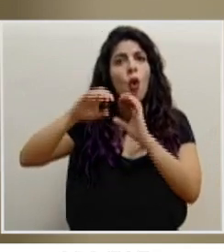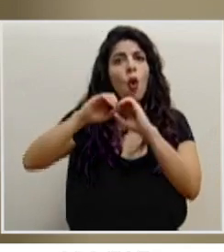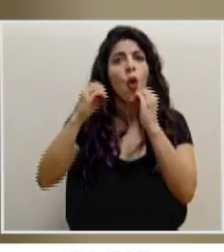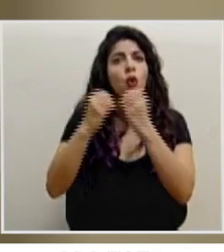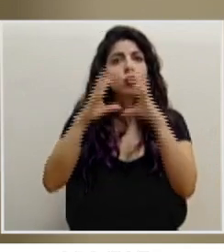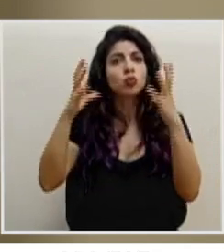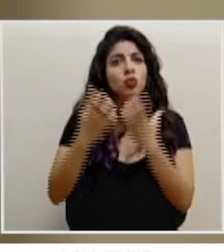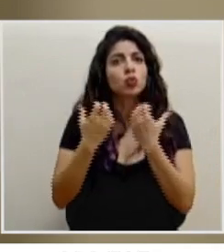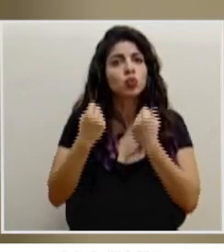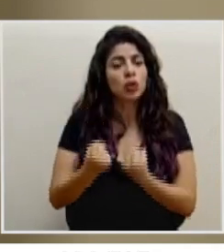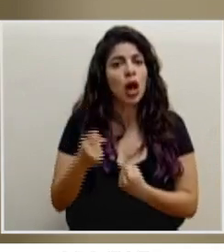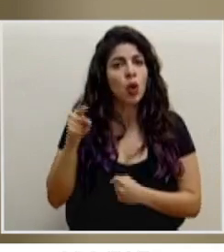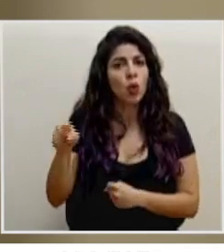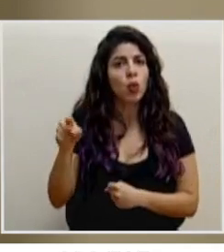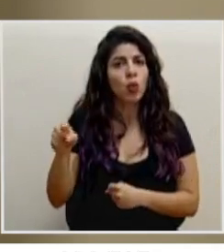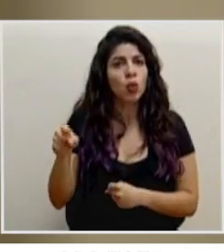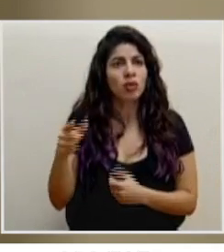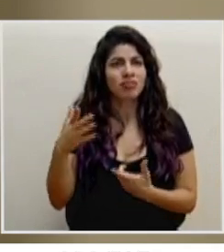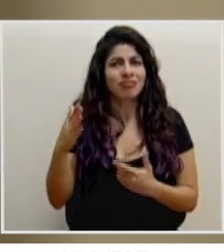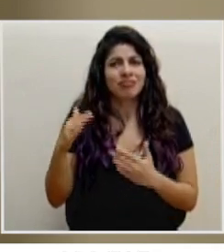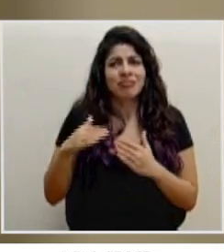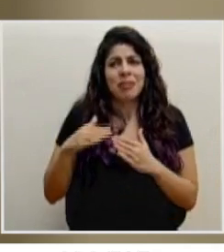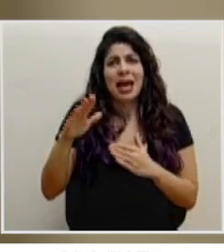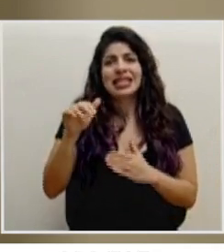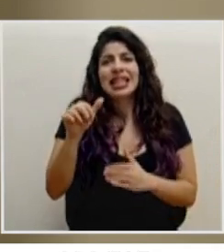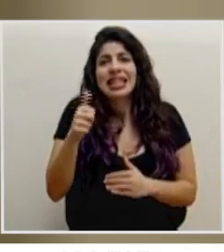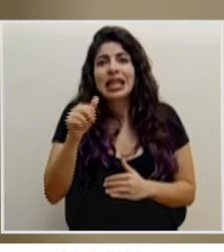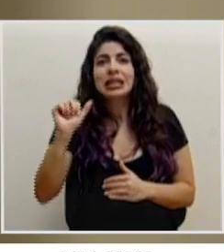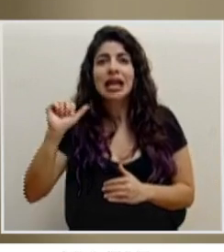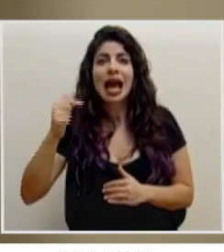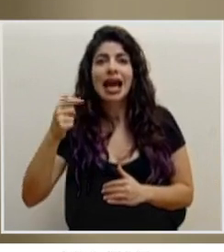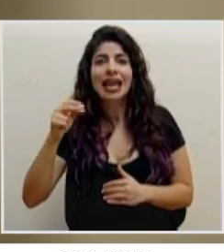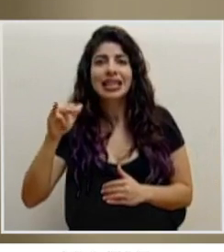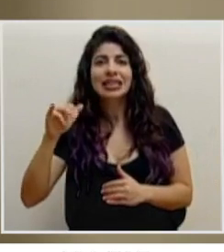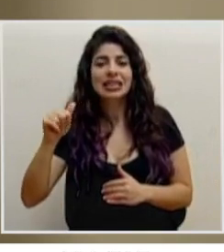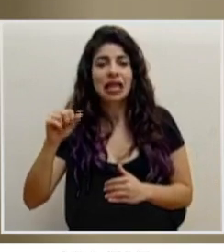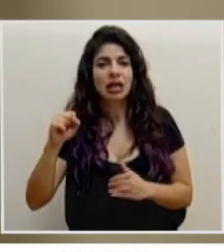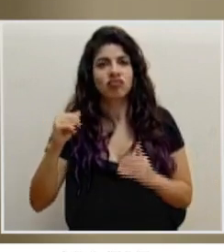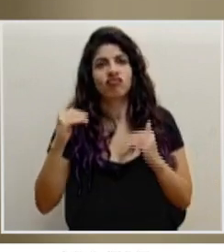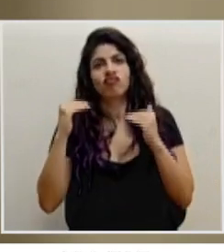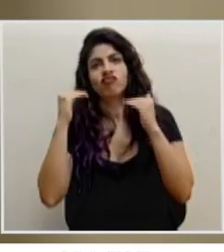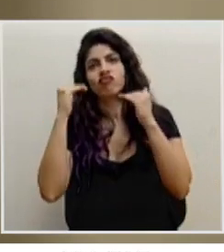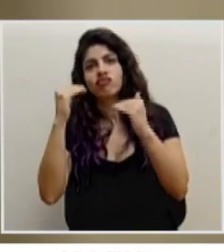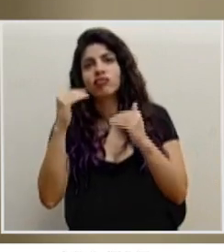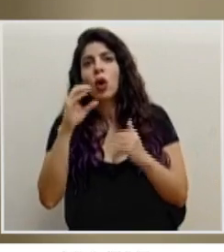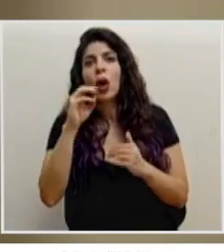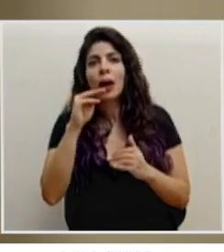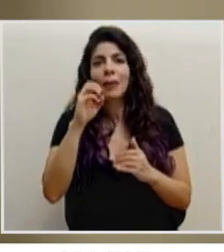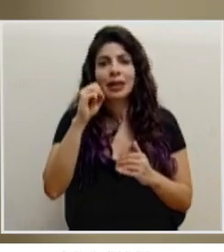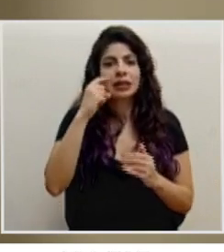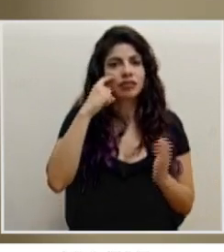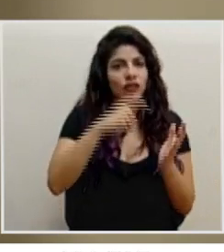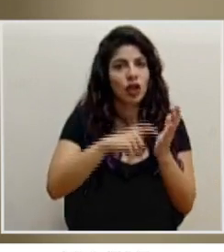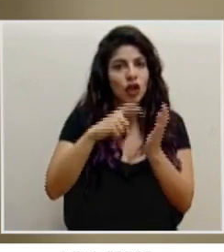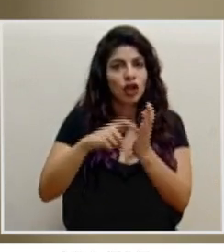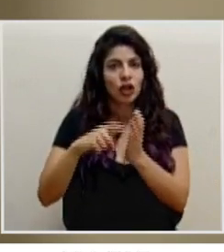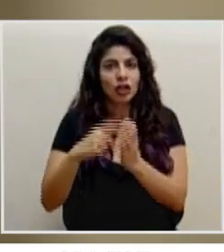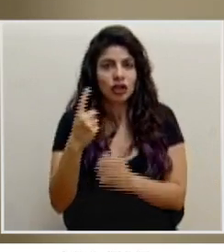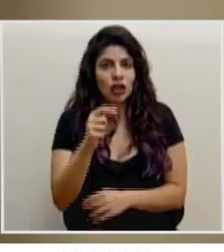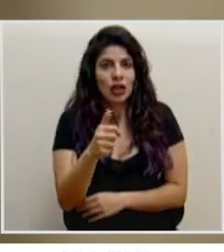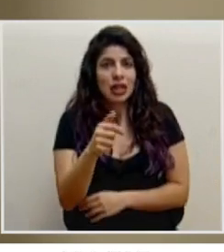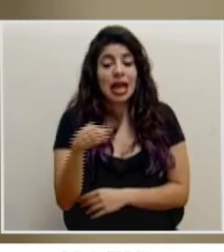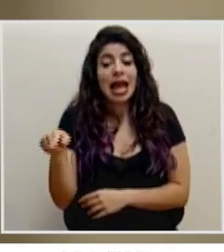Salud. Son aproximadamente un poco más de 10 agencias que tienen este reconocimiento por parte de la OMS. ¿Y qué es lo que